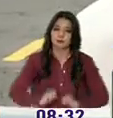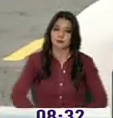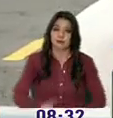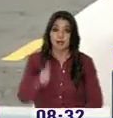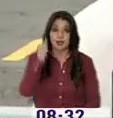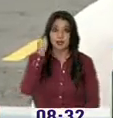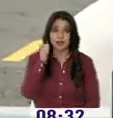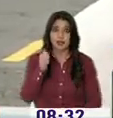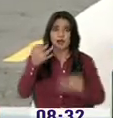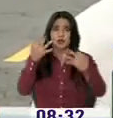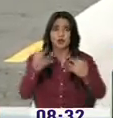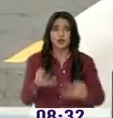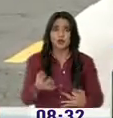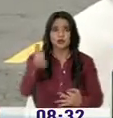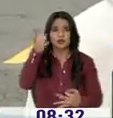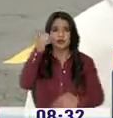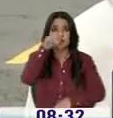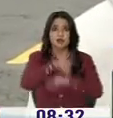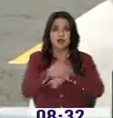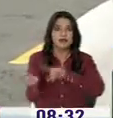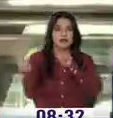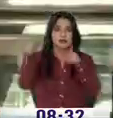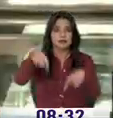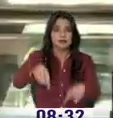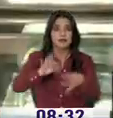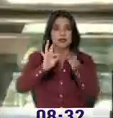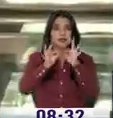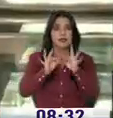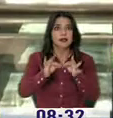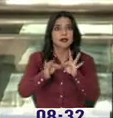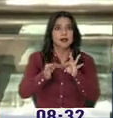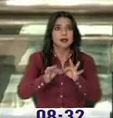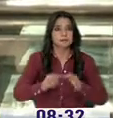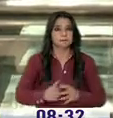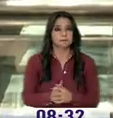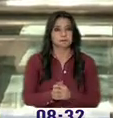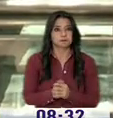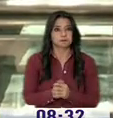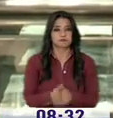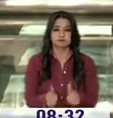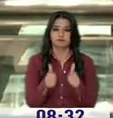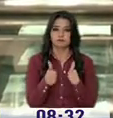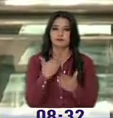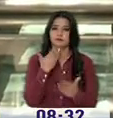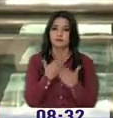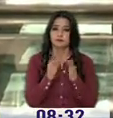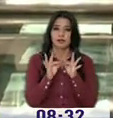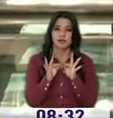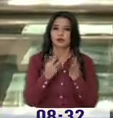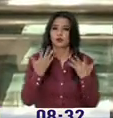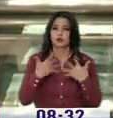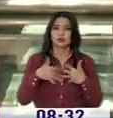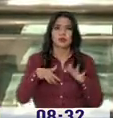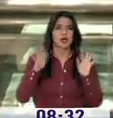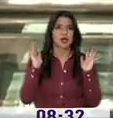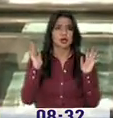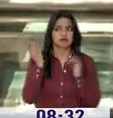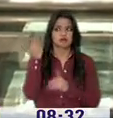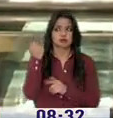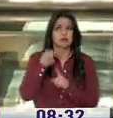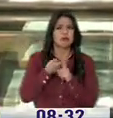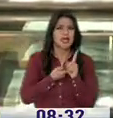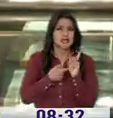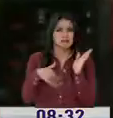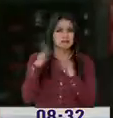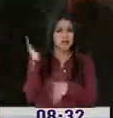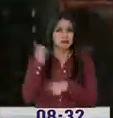día de ayer en la tarde ya vinieron a arreglar. Me parece muy bien que han venido a hacer ese arreglo porque ya estaba más de un mes y